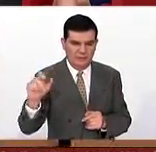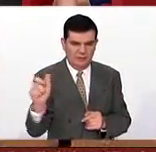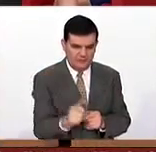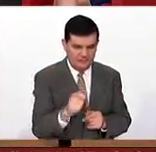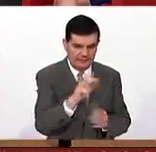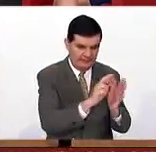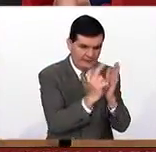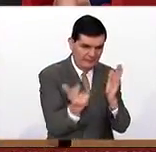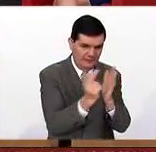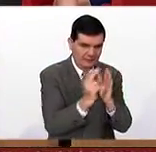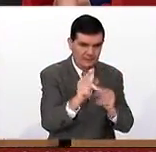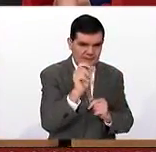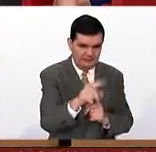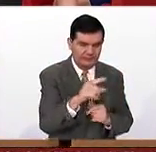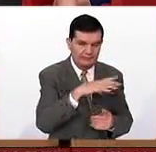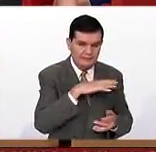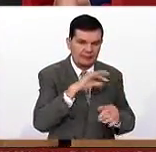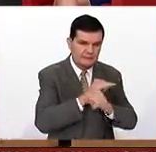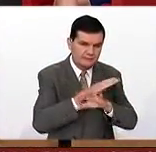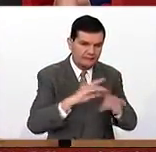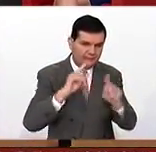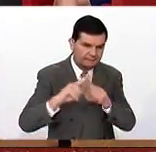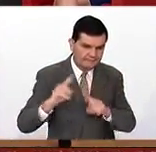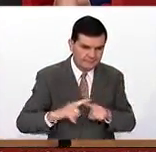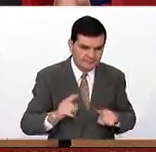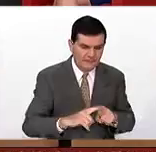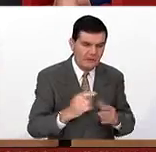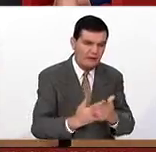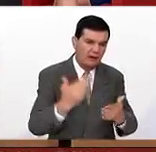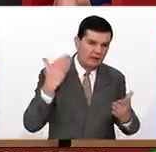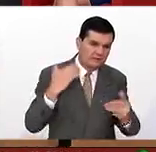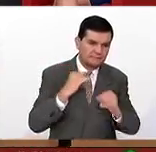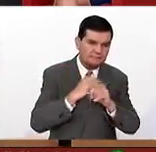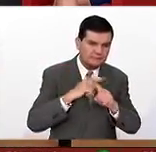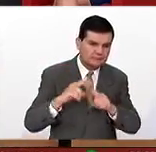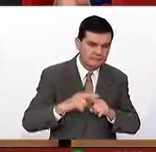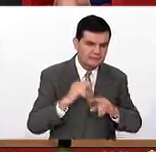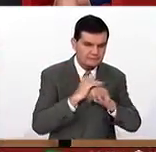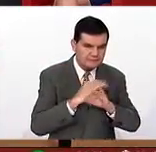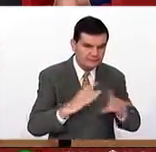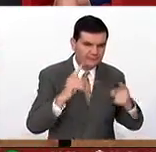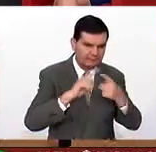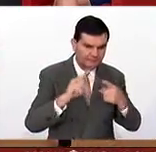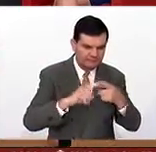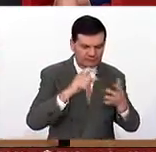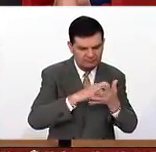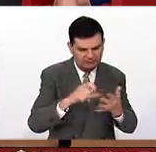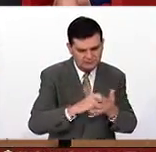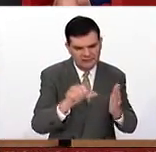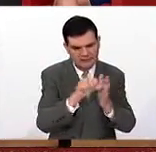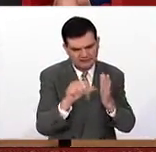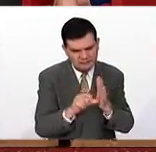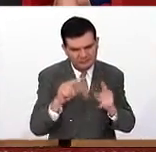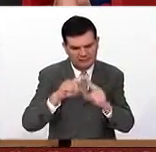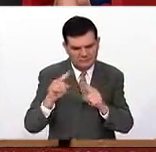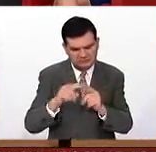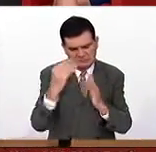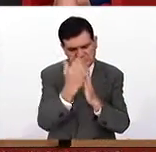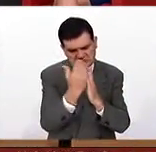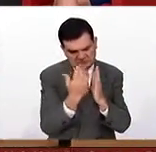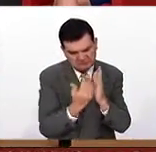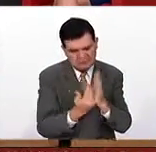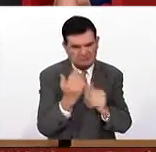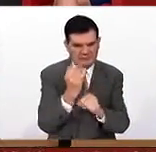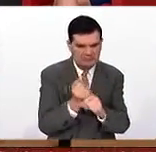de la revista del consumidor pueden encontrar información publicada en números pasados donde podrán encontrar los artículos los